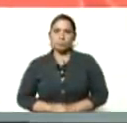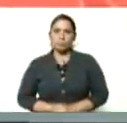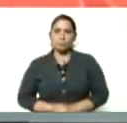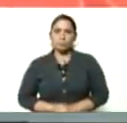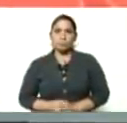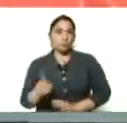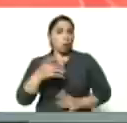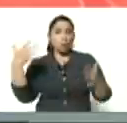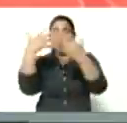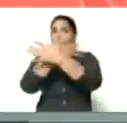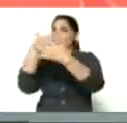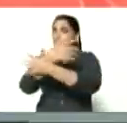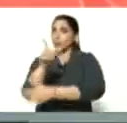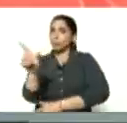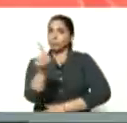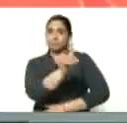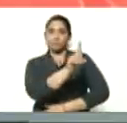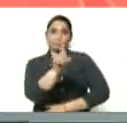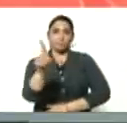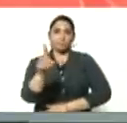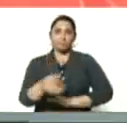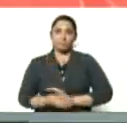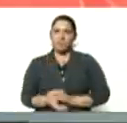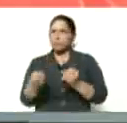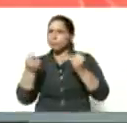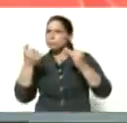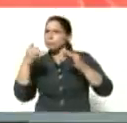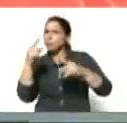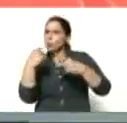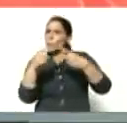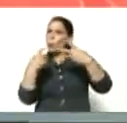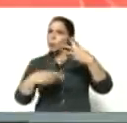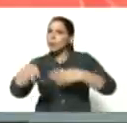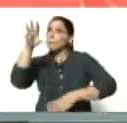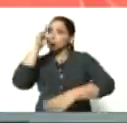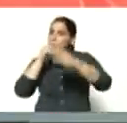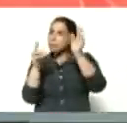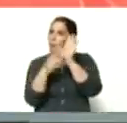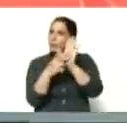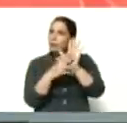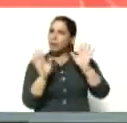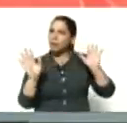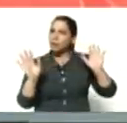No se confundan. ¿Cuántas cosas hemos aprendido, verdad?